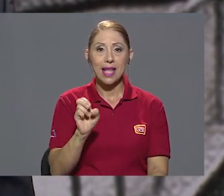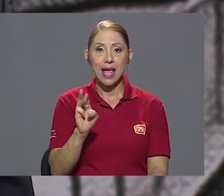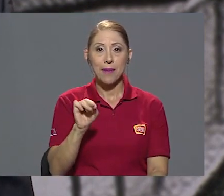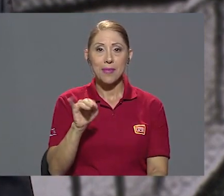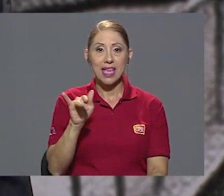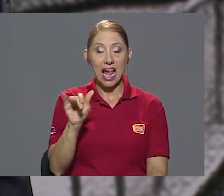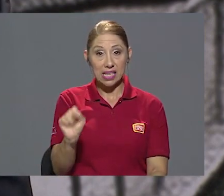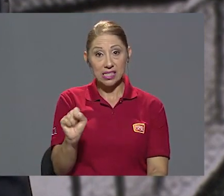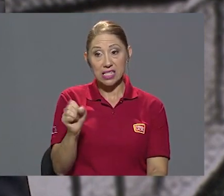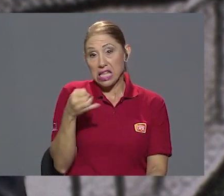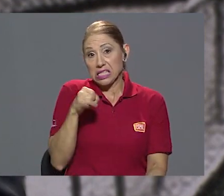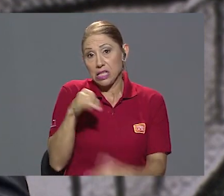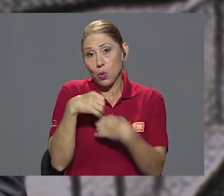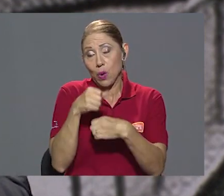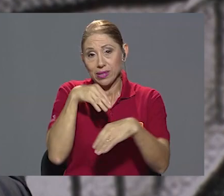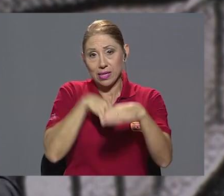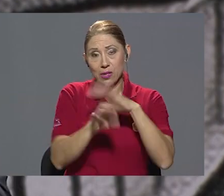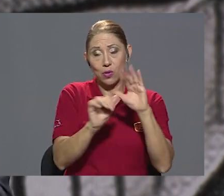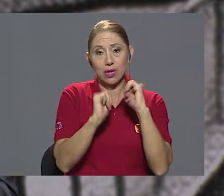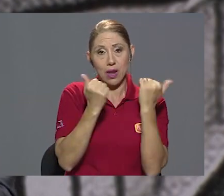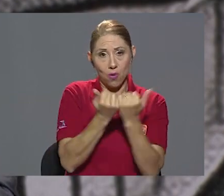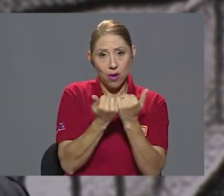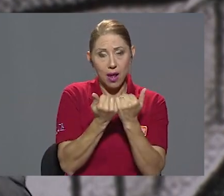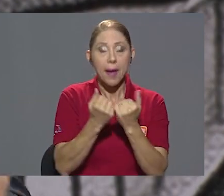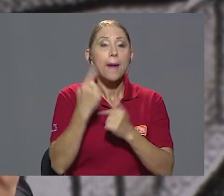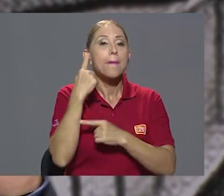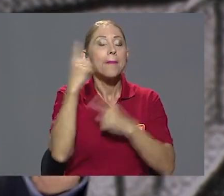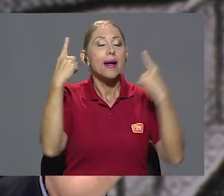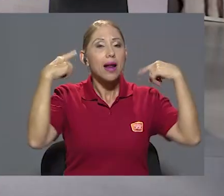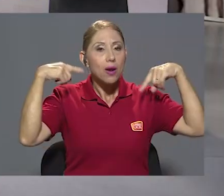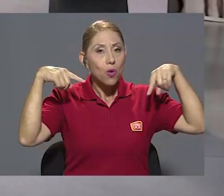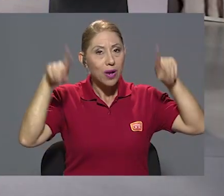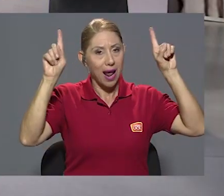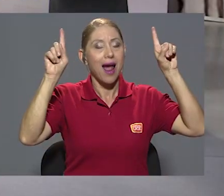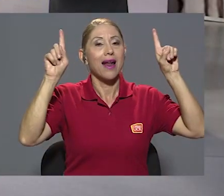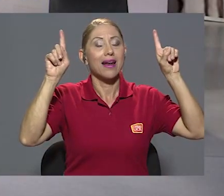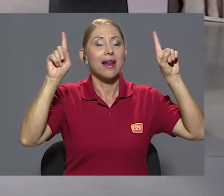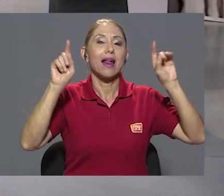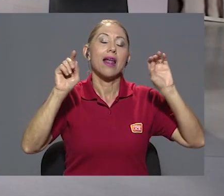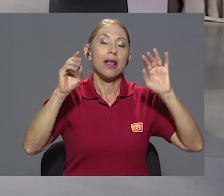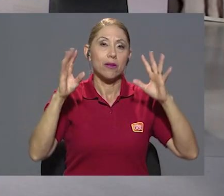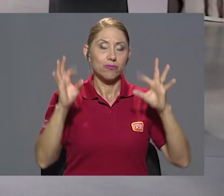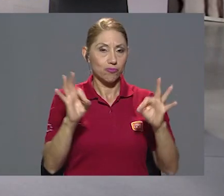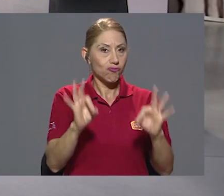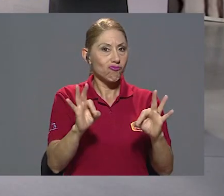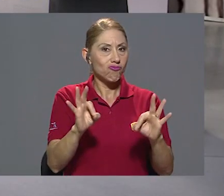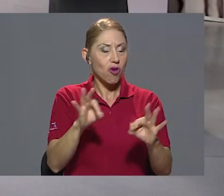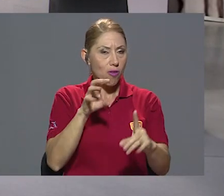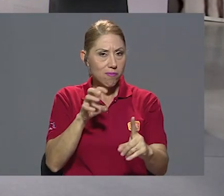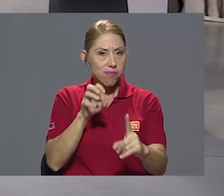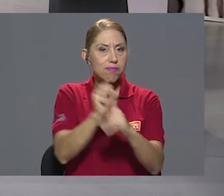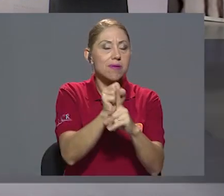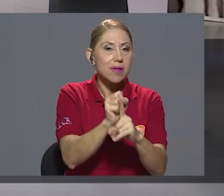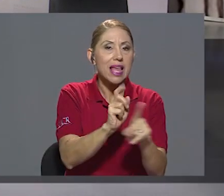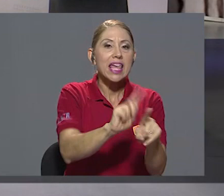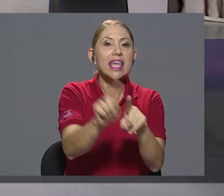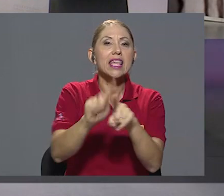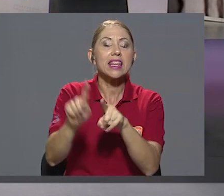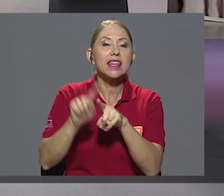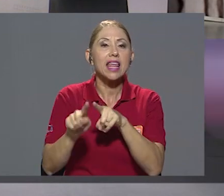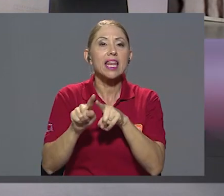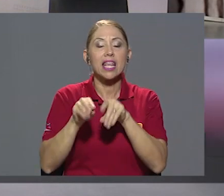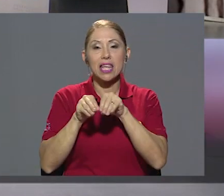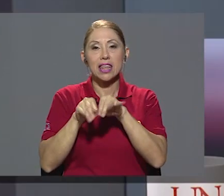hace también para lograr transitar hacia esa inter y transdisciplinaridad también